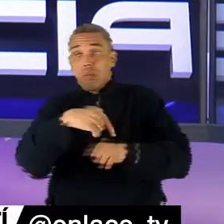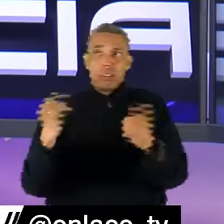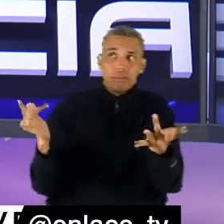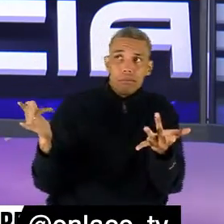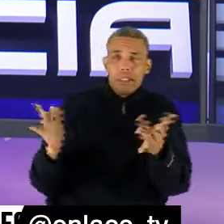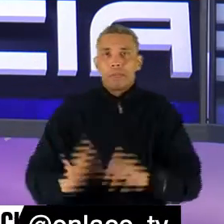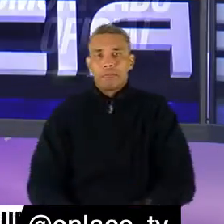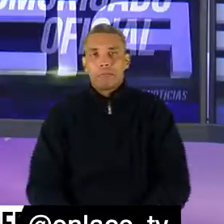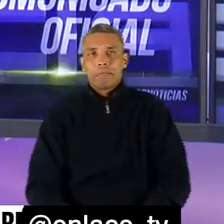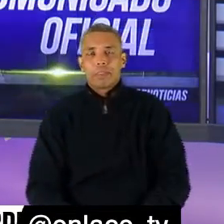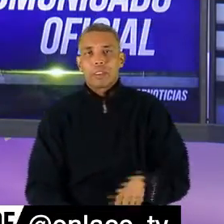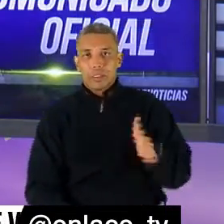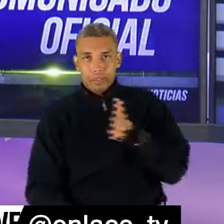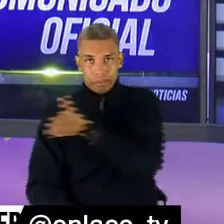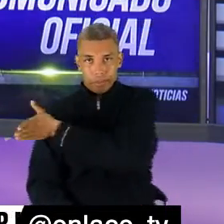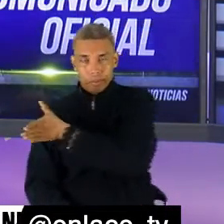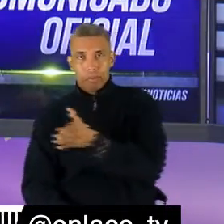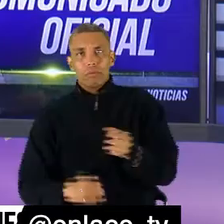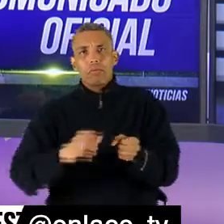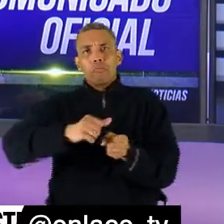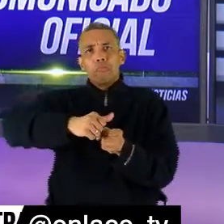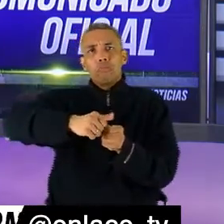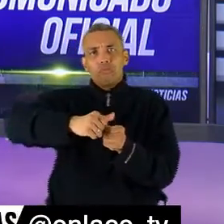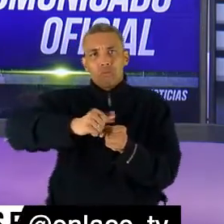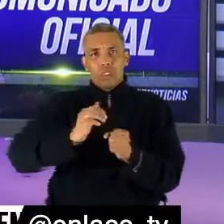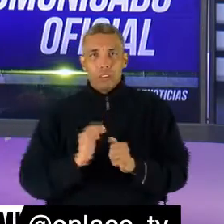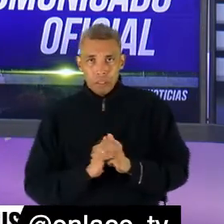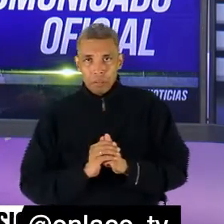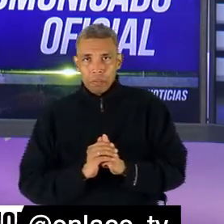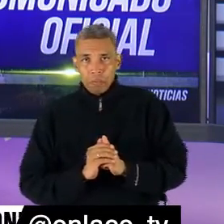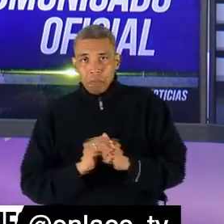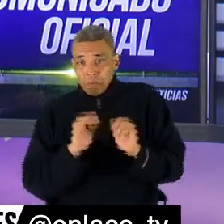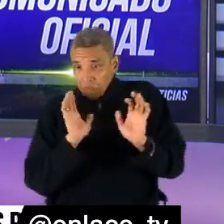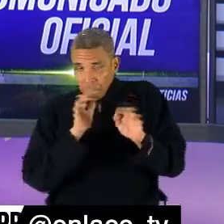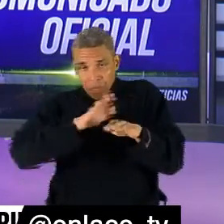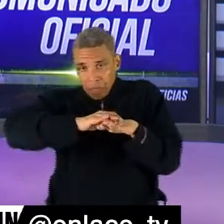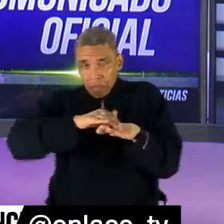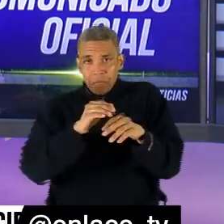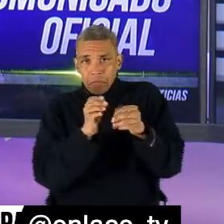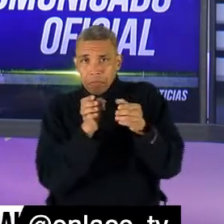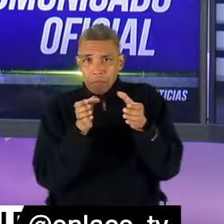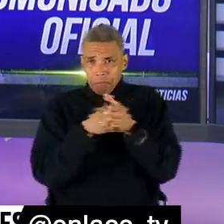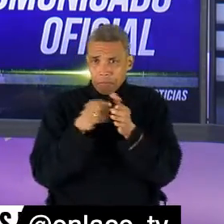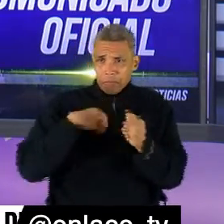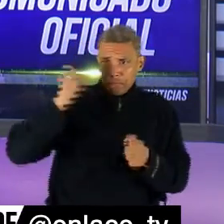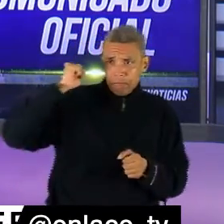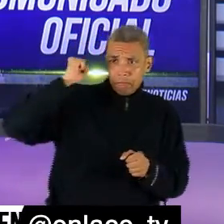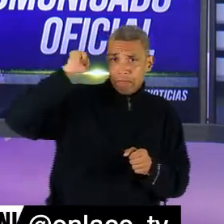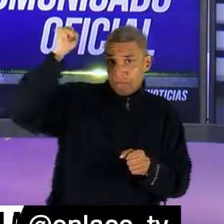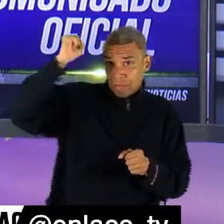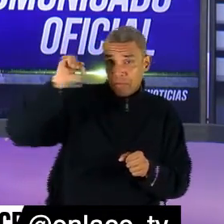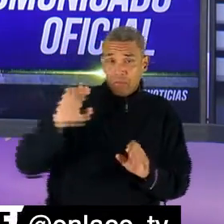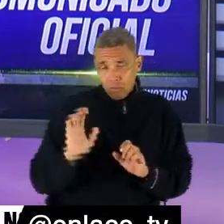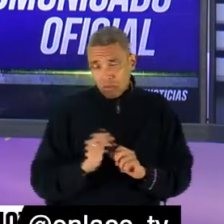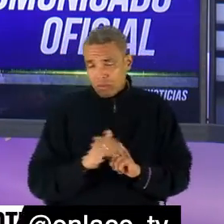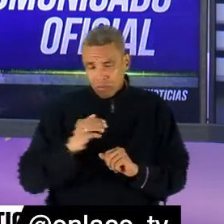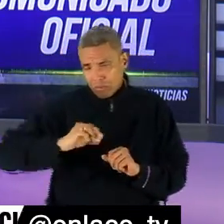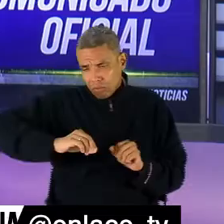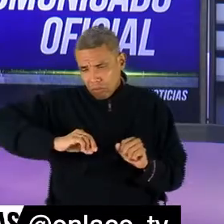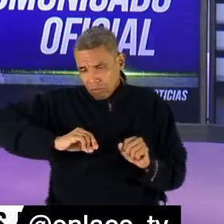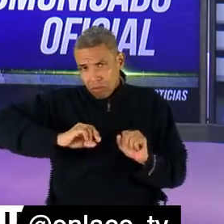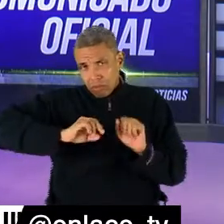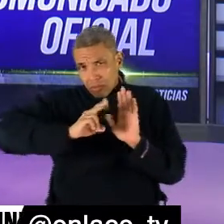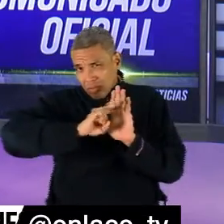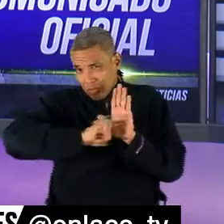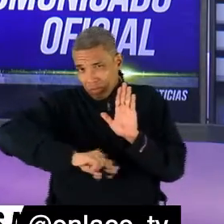informaciones, Ecopetrol afirma que respeta el derecho de asociación y la libertad sindical, pero de igual forma la compañía expresa que debe garantizar la seguridad